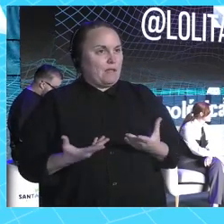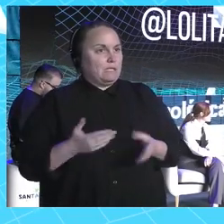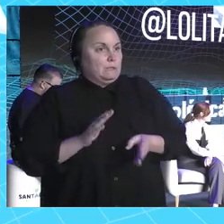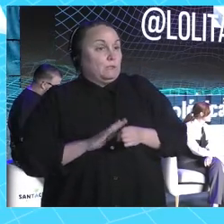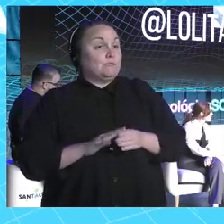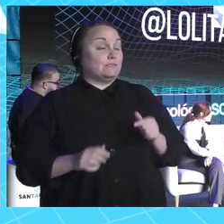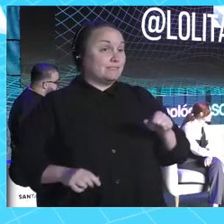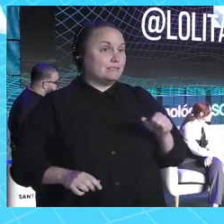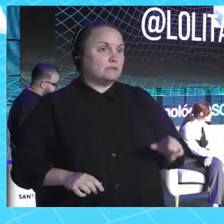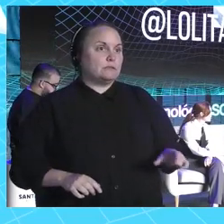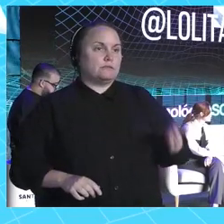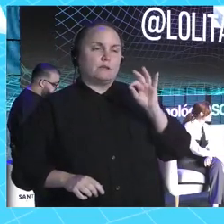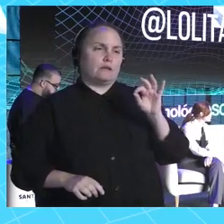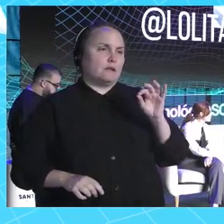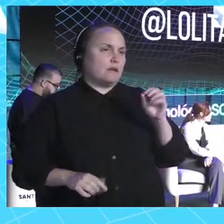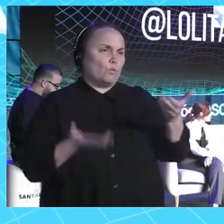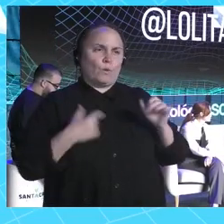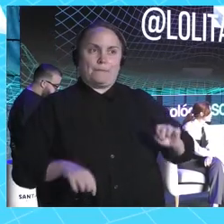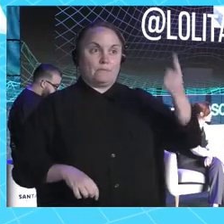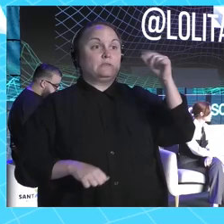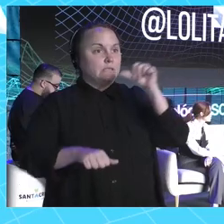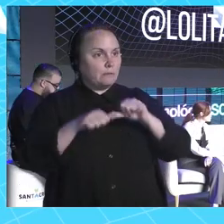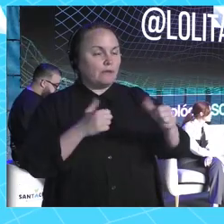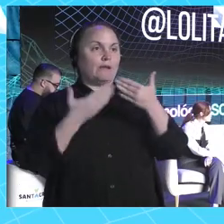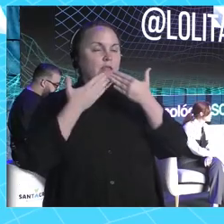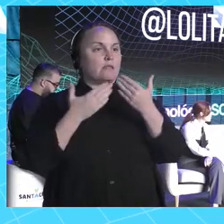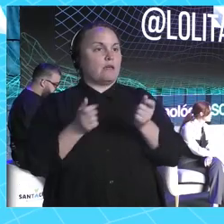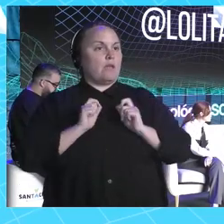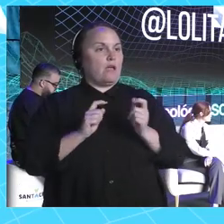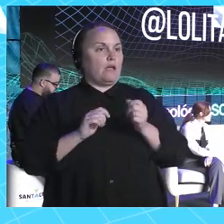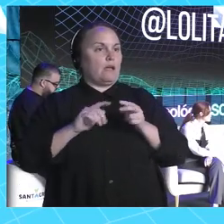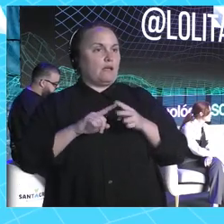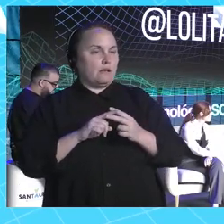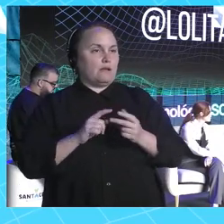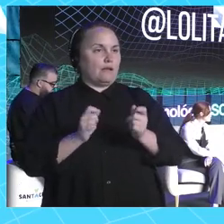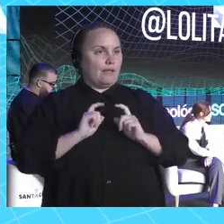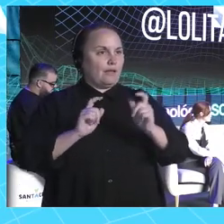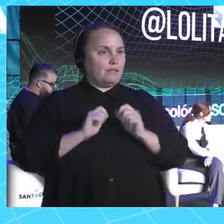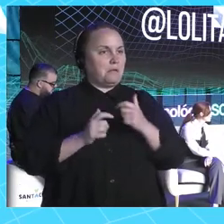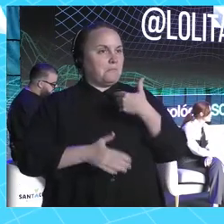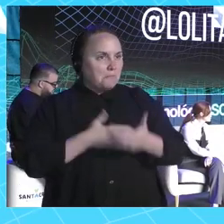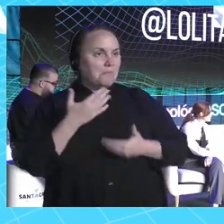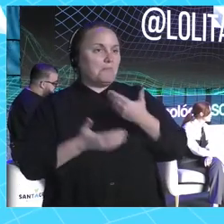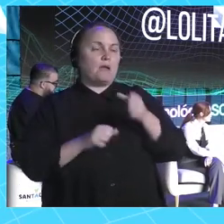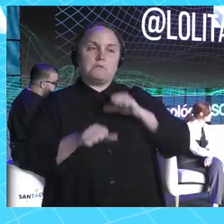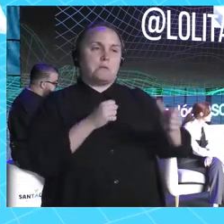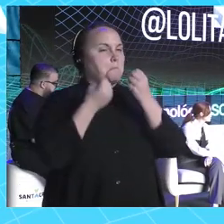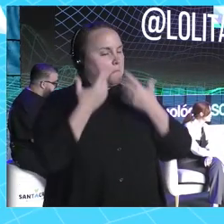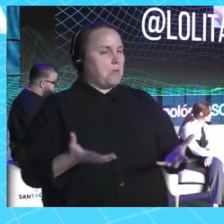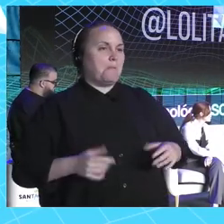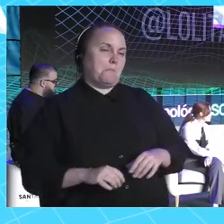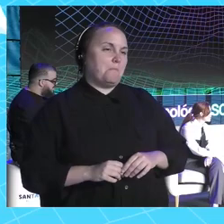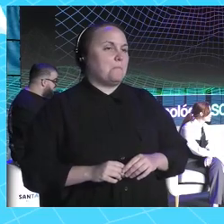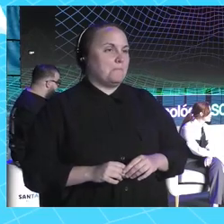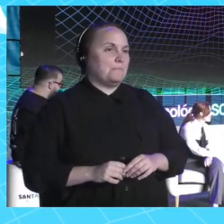una de las cosas que me has me ha ayudado entonces ahí aprendí a tener herramientas y después de eso pues ya súper bien